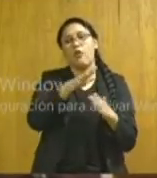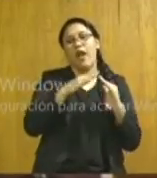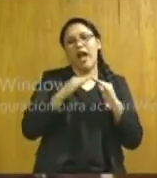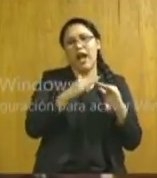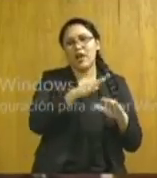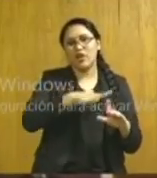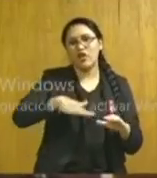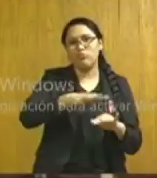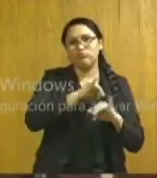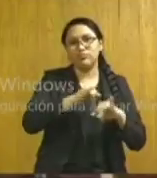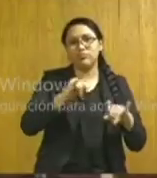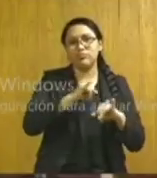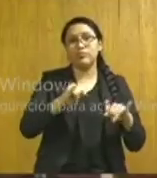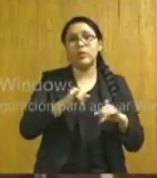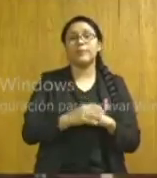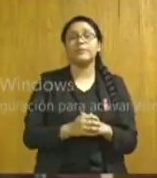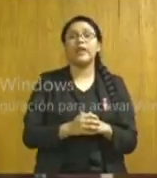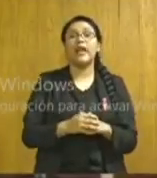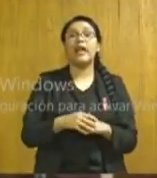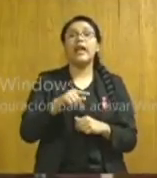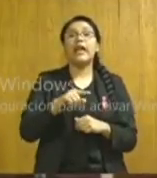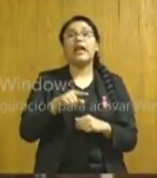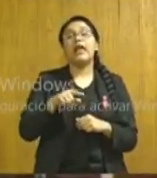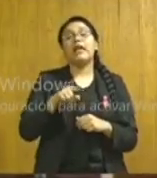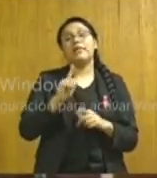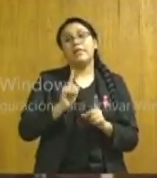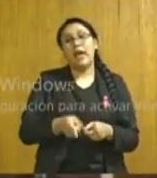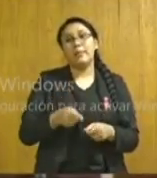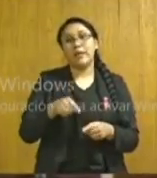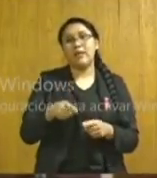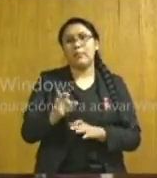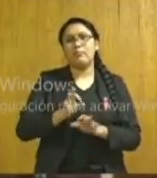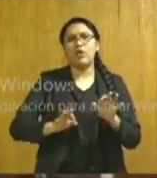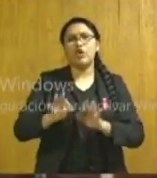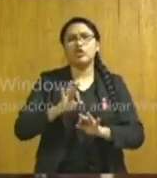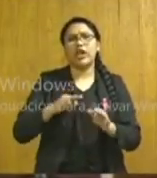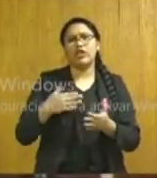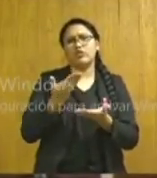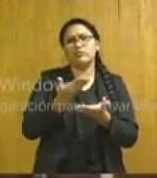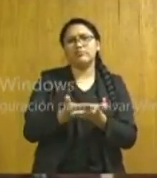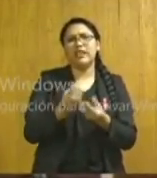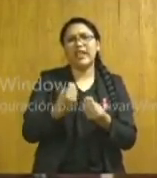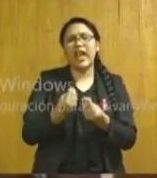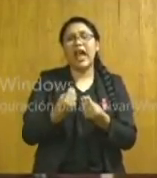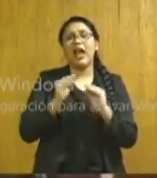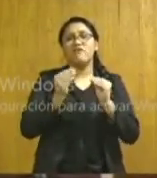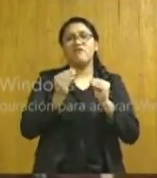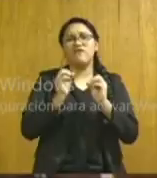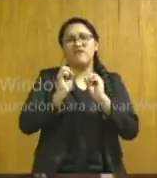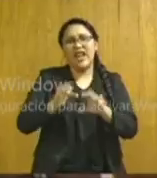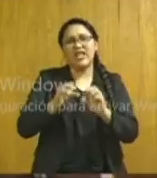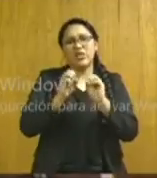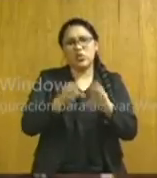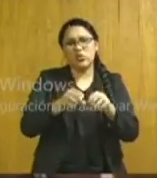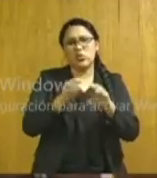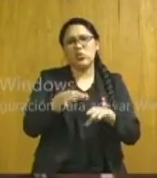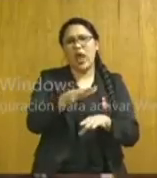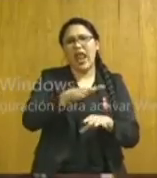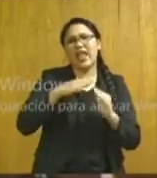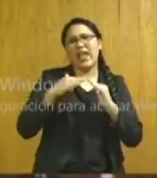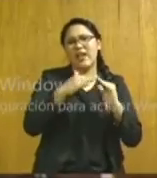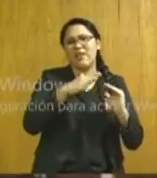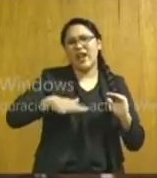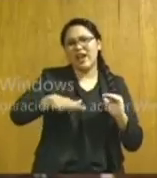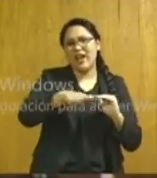otras cuestiones por uno de los problemas que motiva este proyecto, que es lamentablemente un basural a cielo abierto que está en